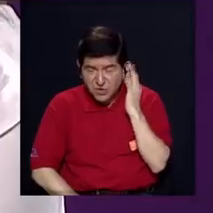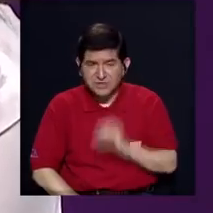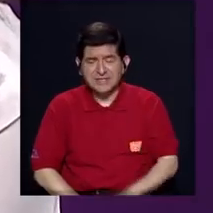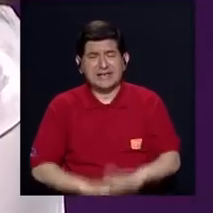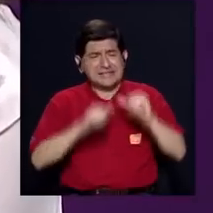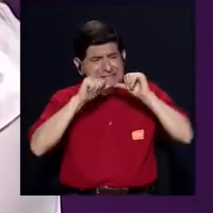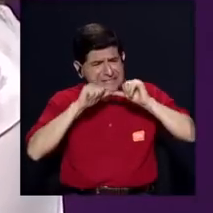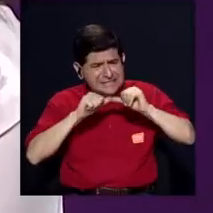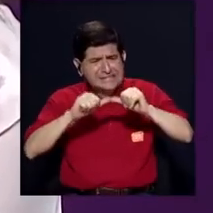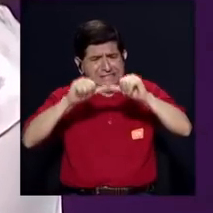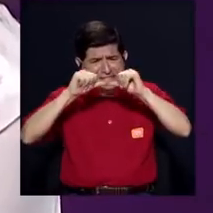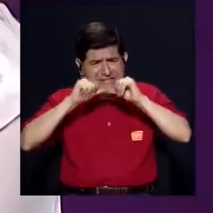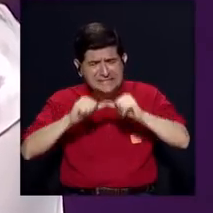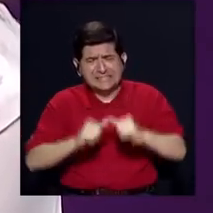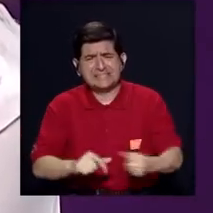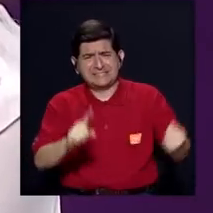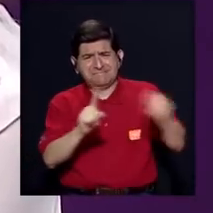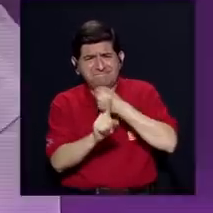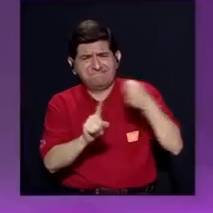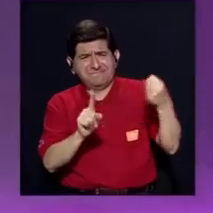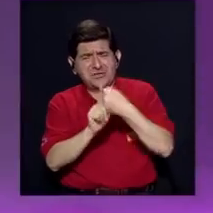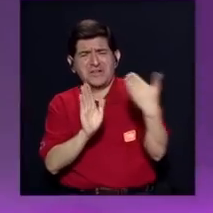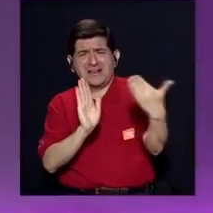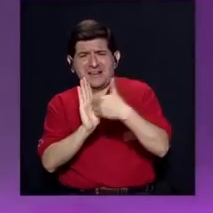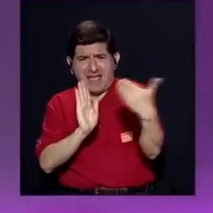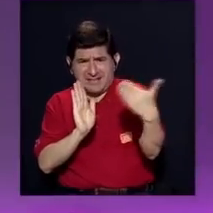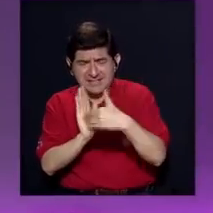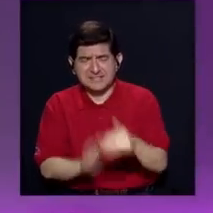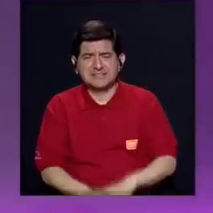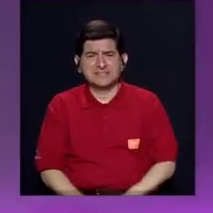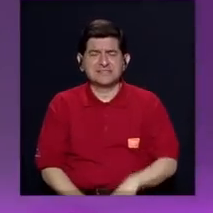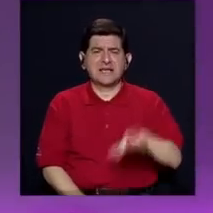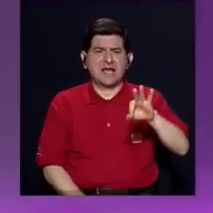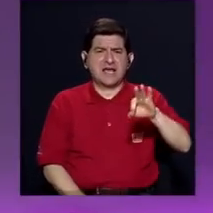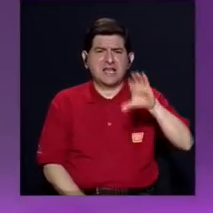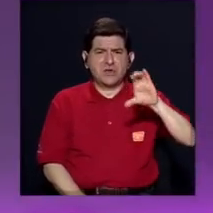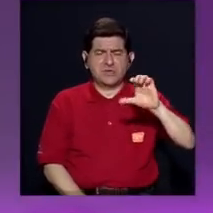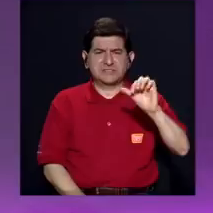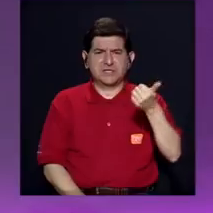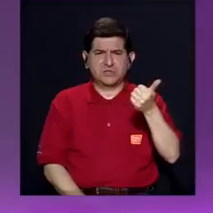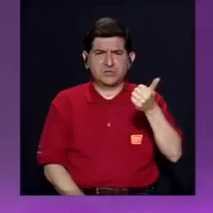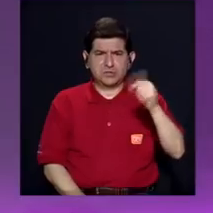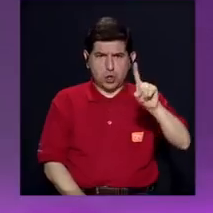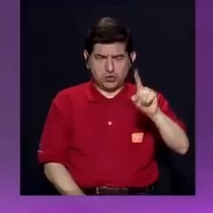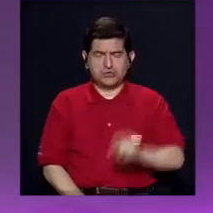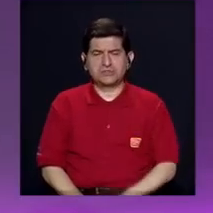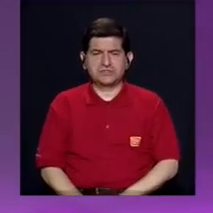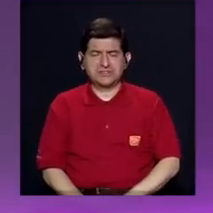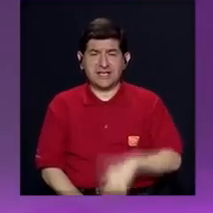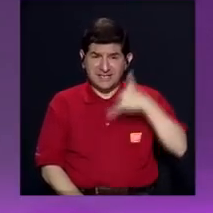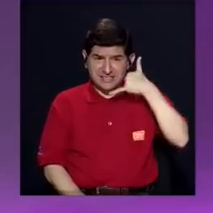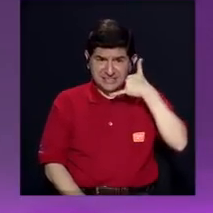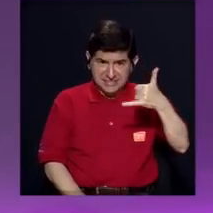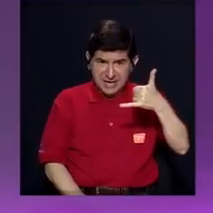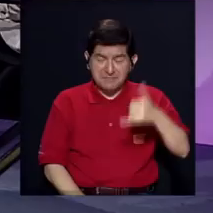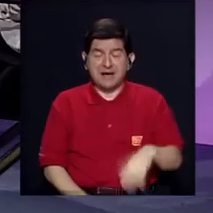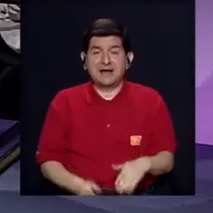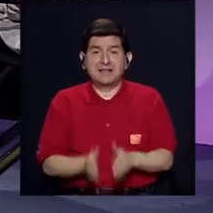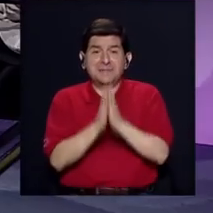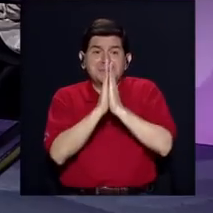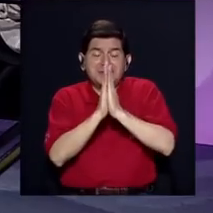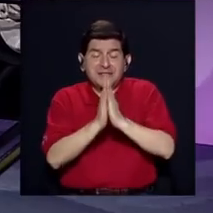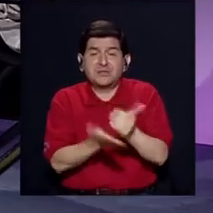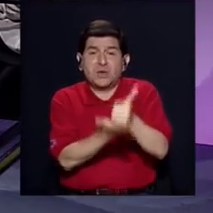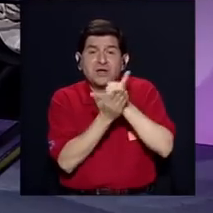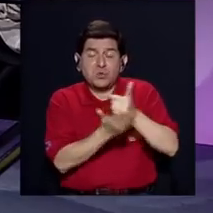permanentemente violentadas maricel el 911 registra una llamada de auxilio de una